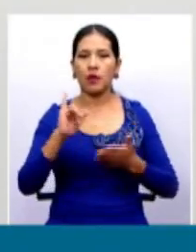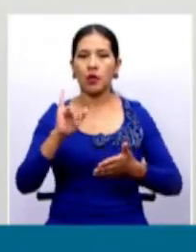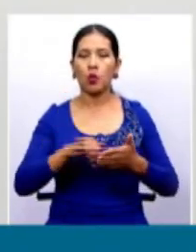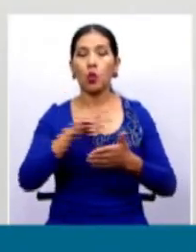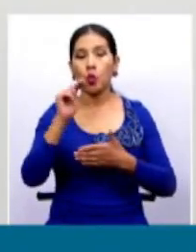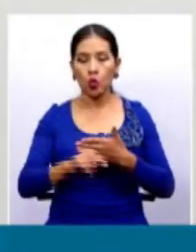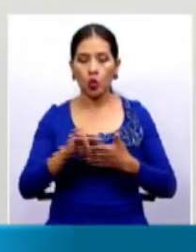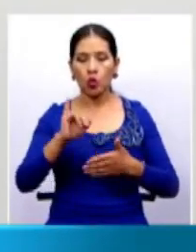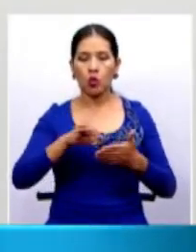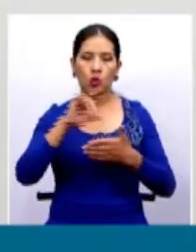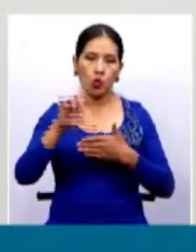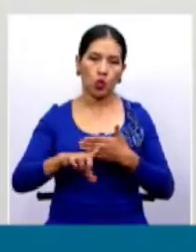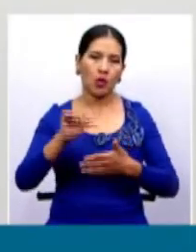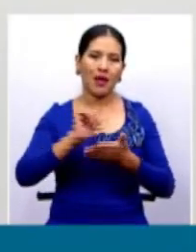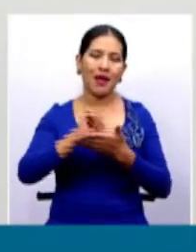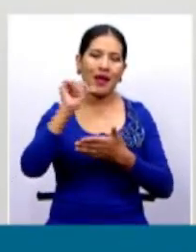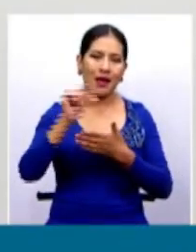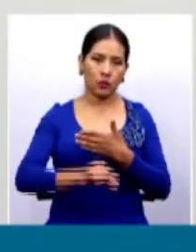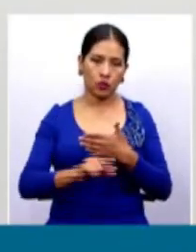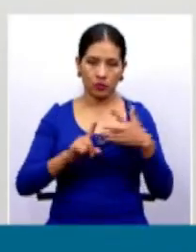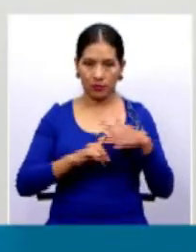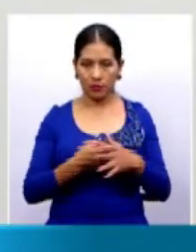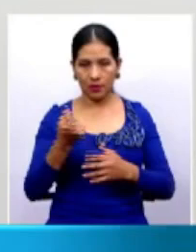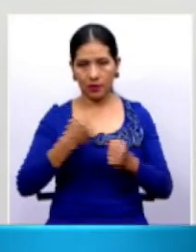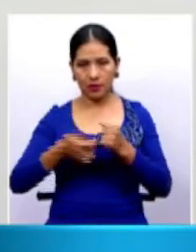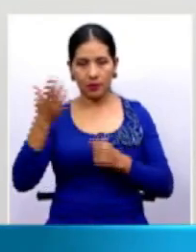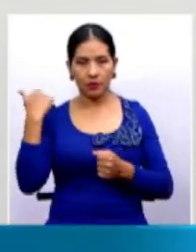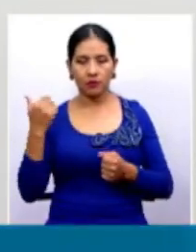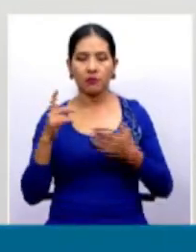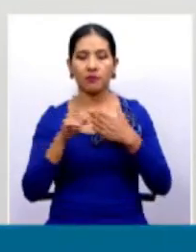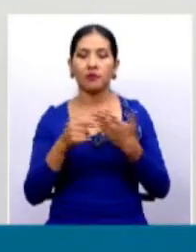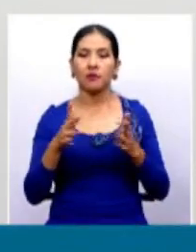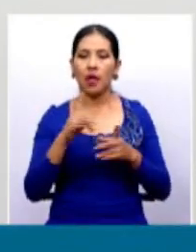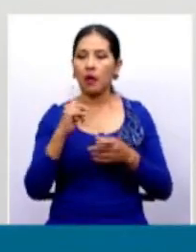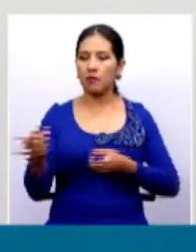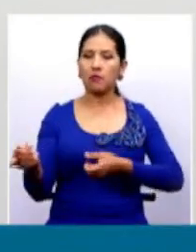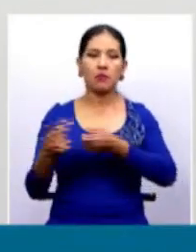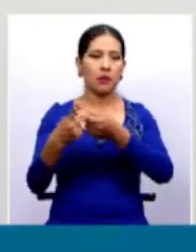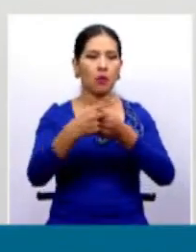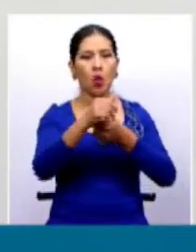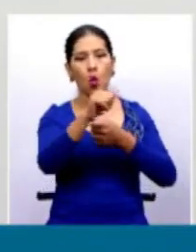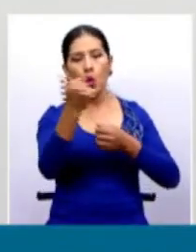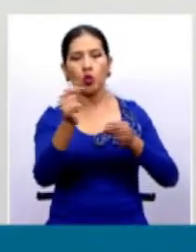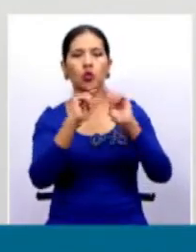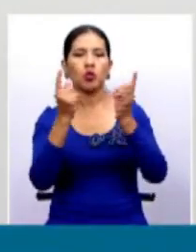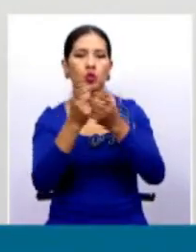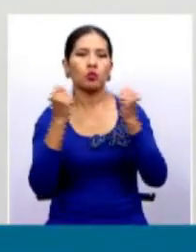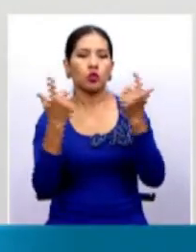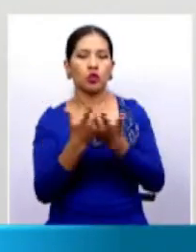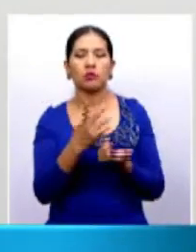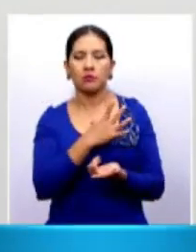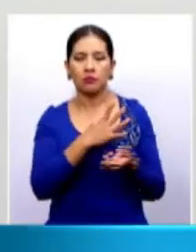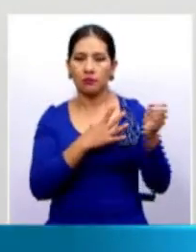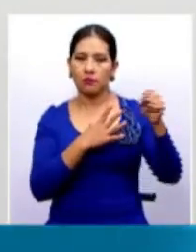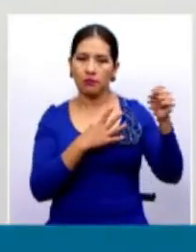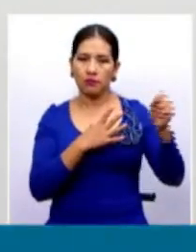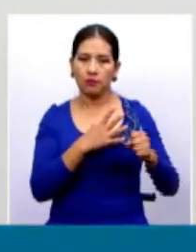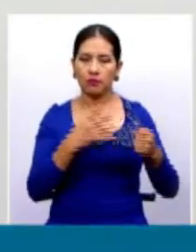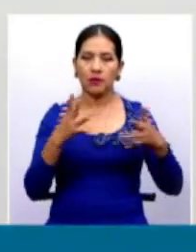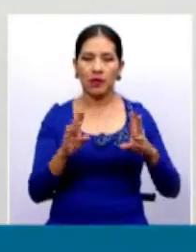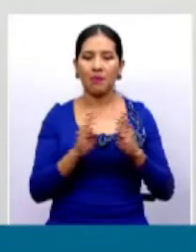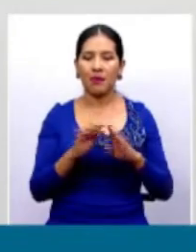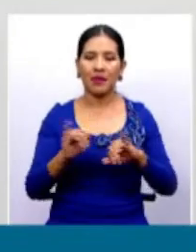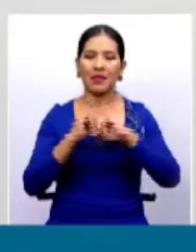junio Julio agosto y donde participaron diferentes sectores sociales participaron